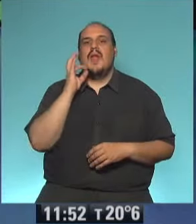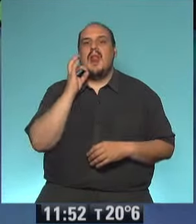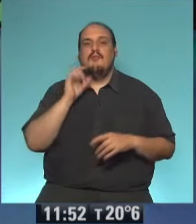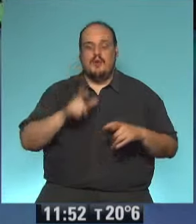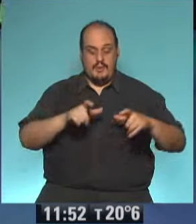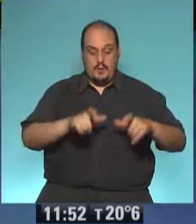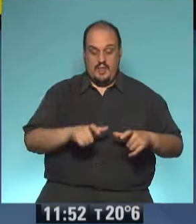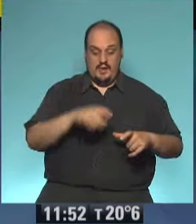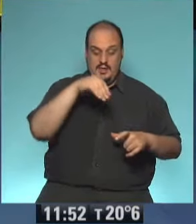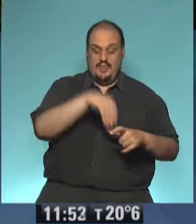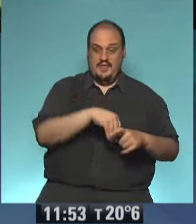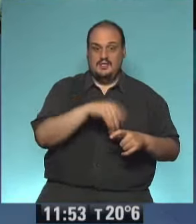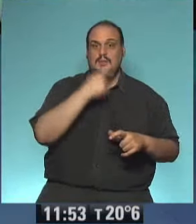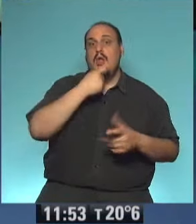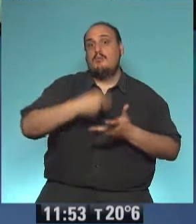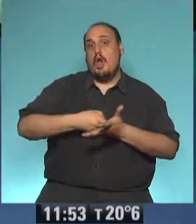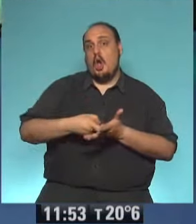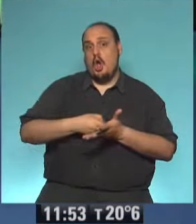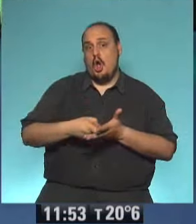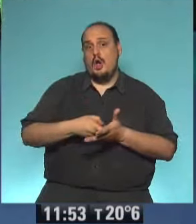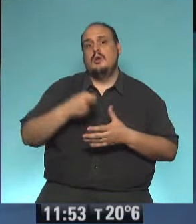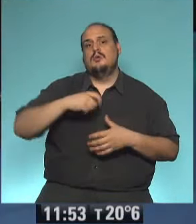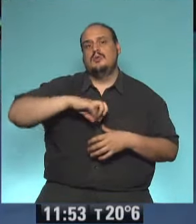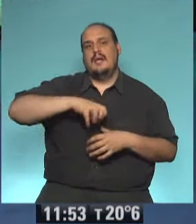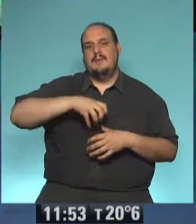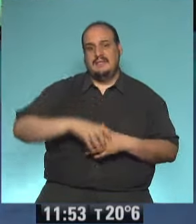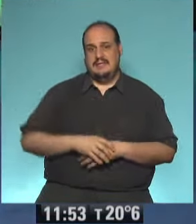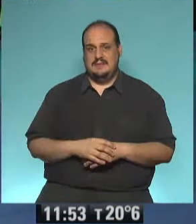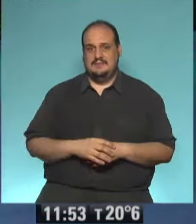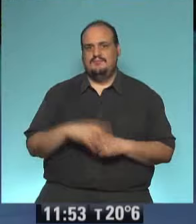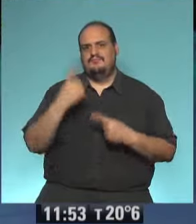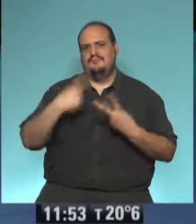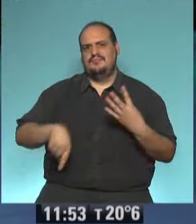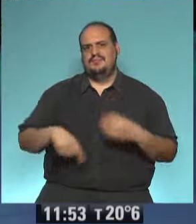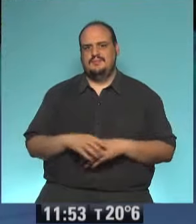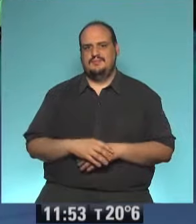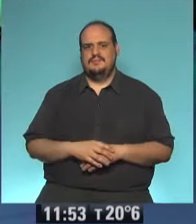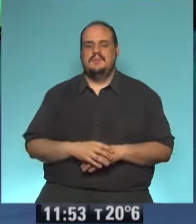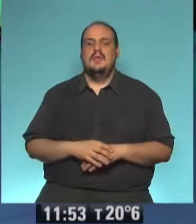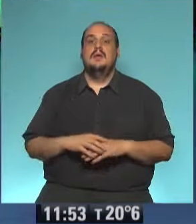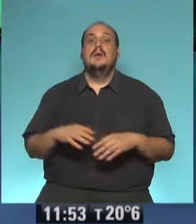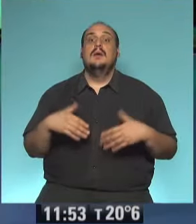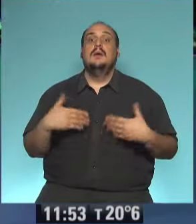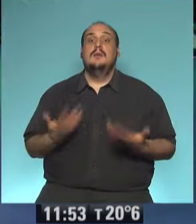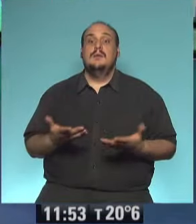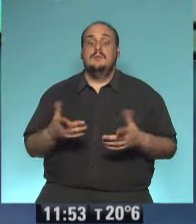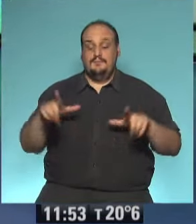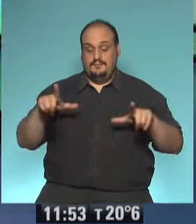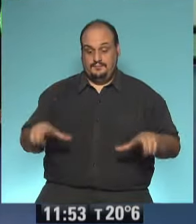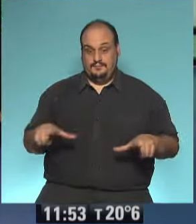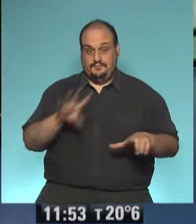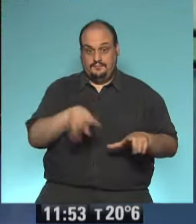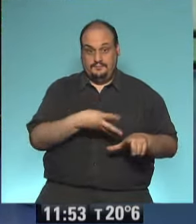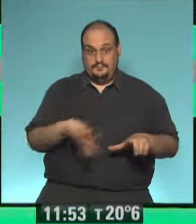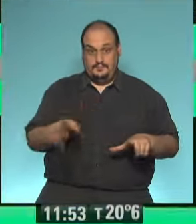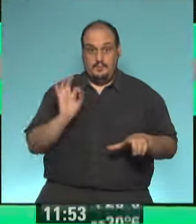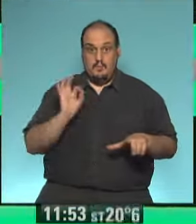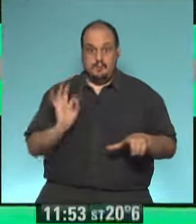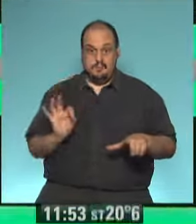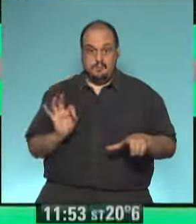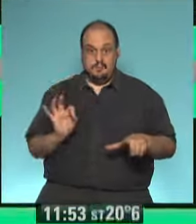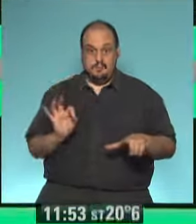más o menos. Una goma de borrar. Una por goma, ejemplo. Una tapita, etcétera. Pero bueno, tenemos entonces. Tenemos el tablero con nuestra